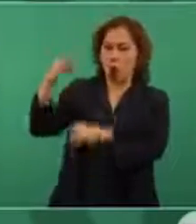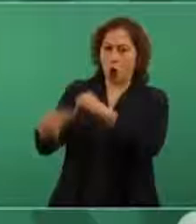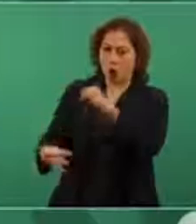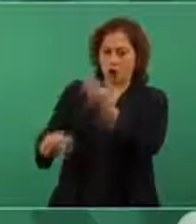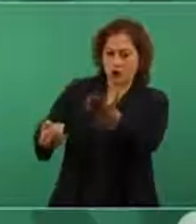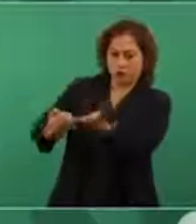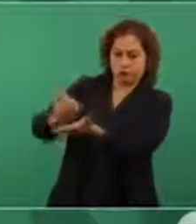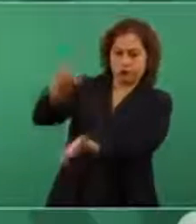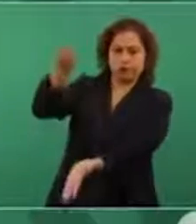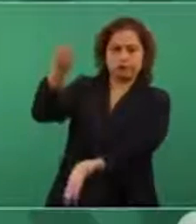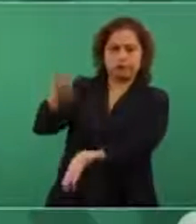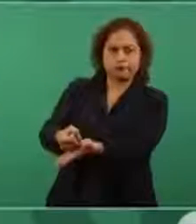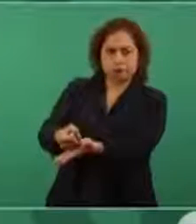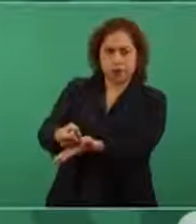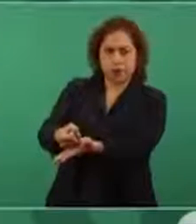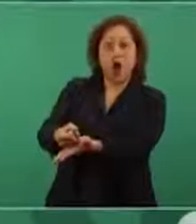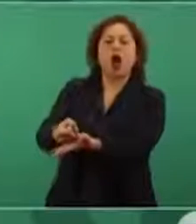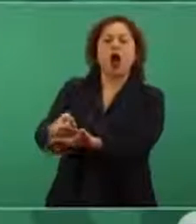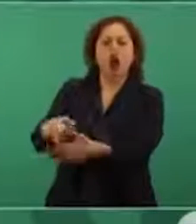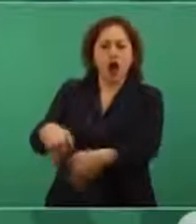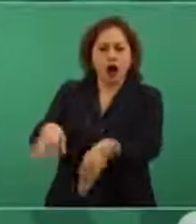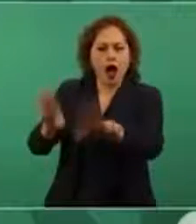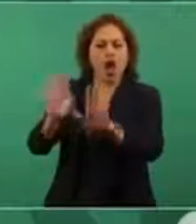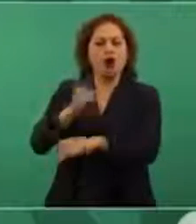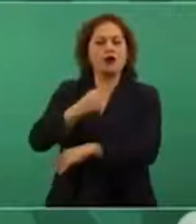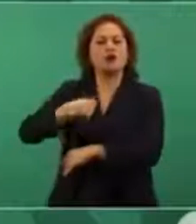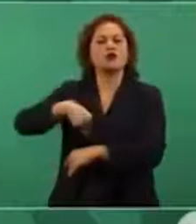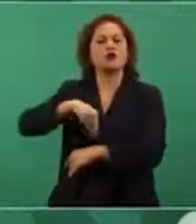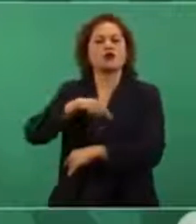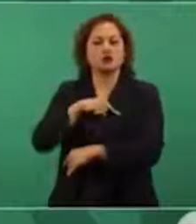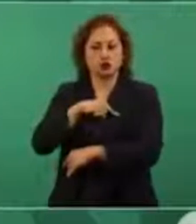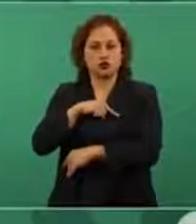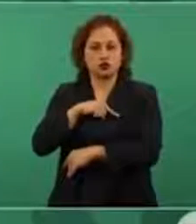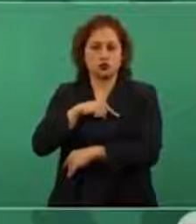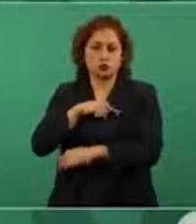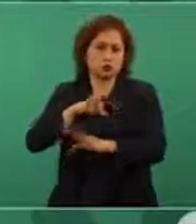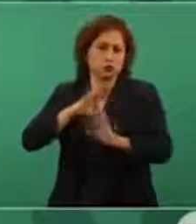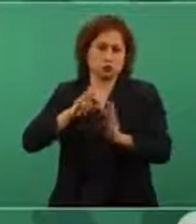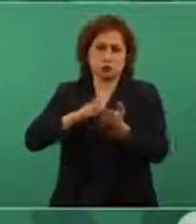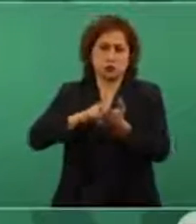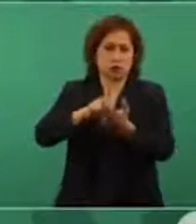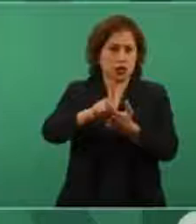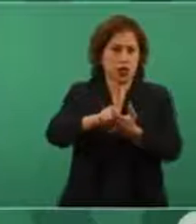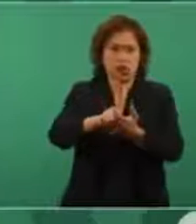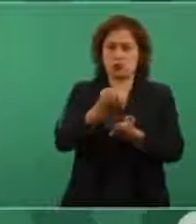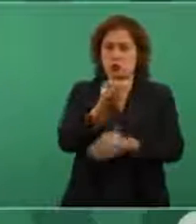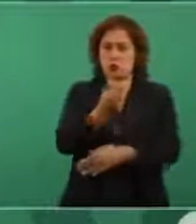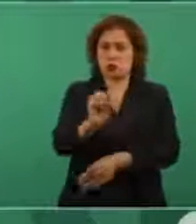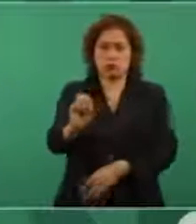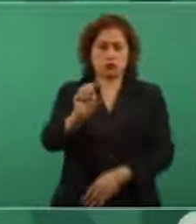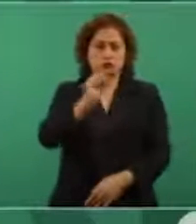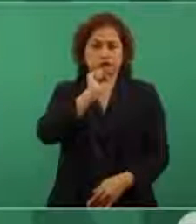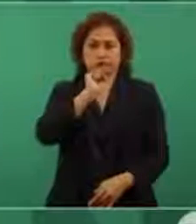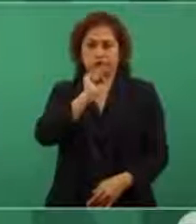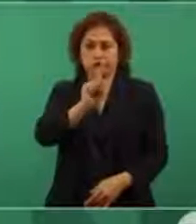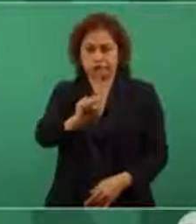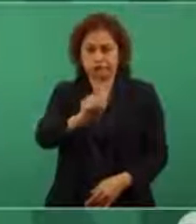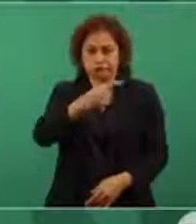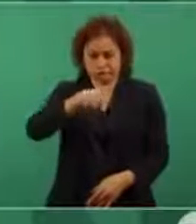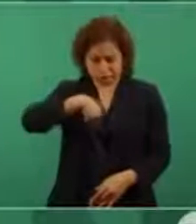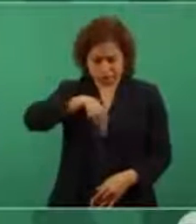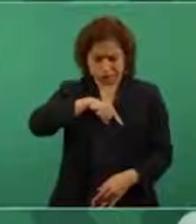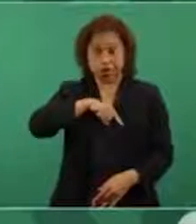resuelva, pues nosotros vamos también, en uso de nuestras facultades y